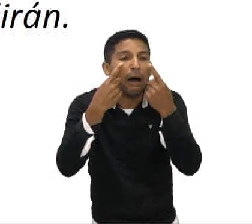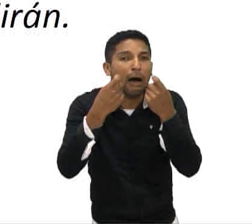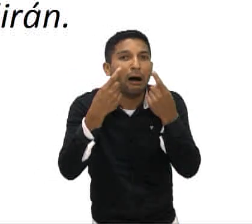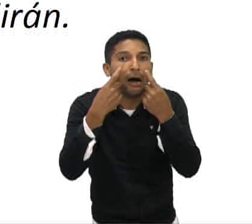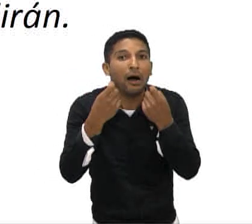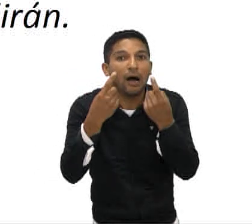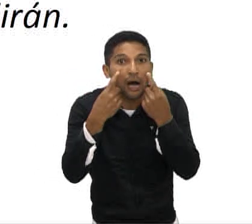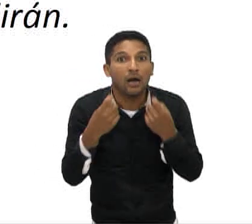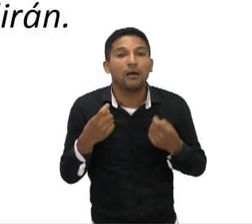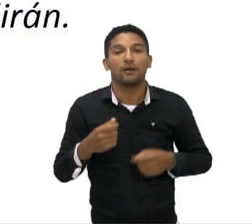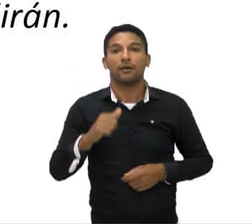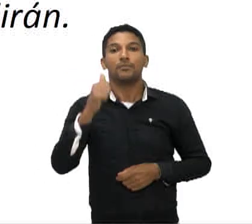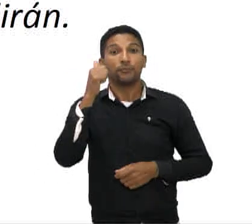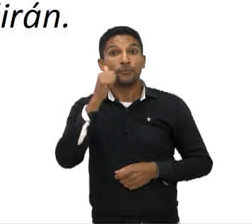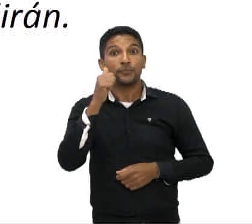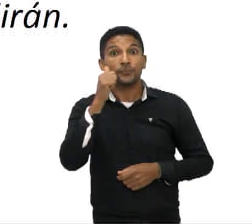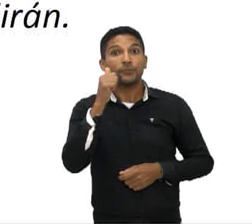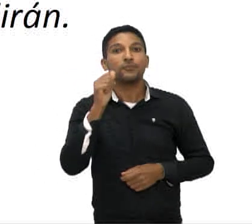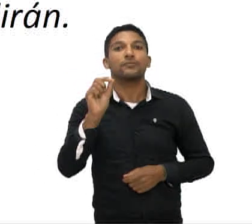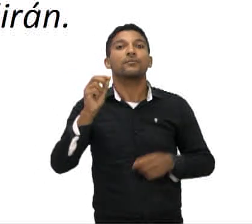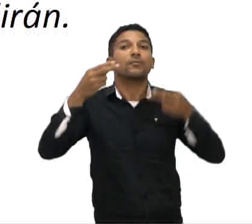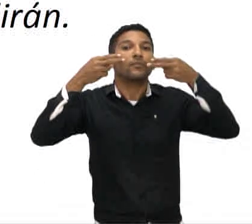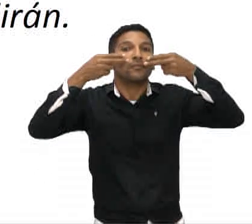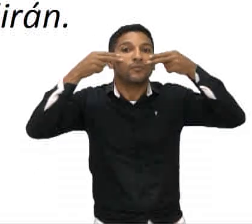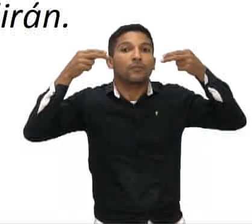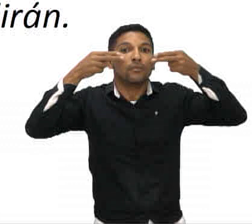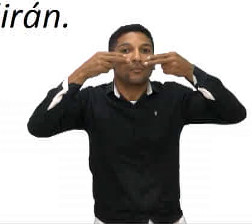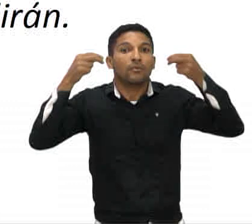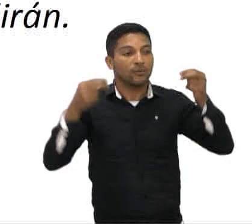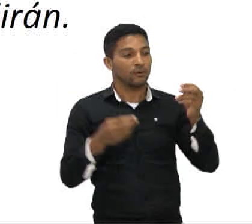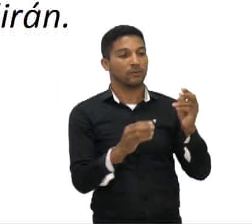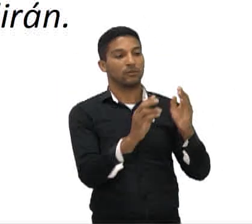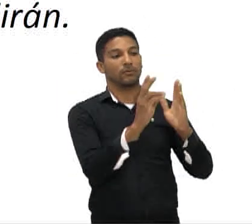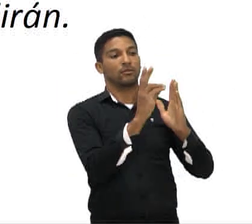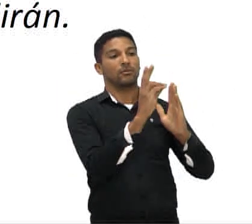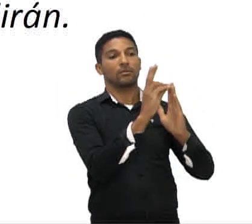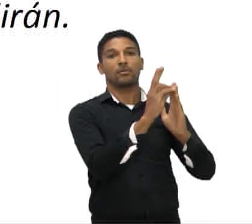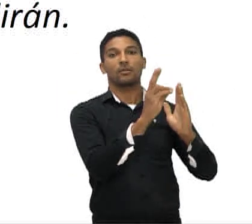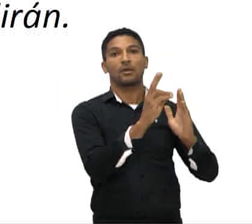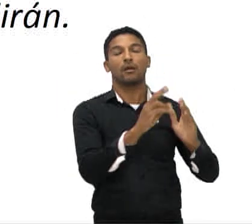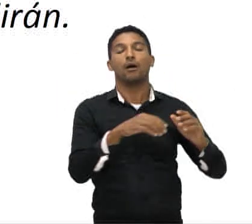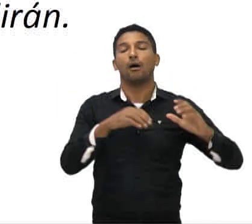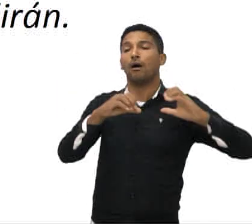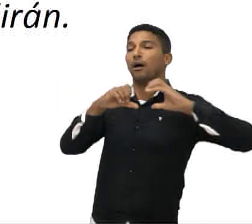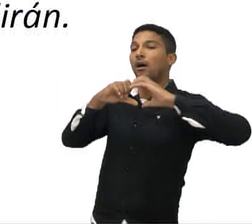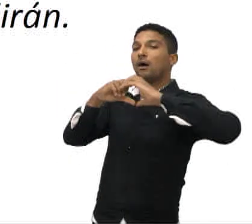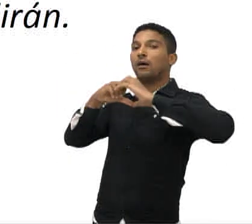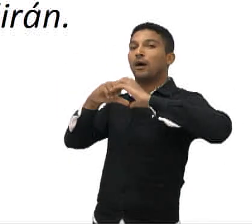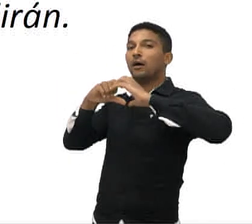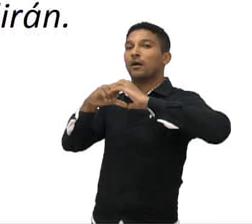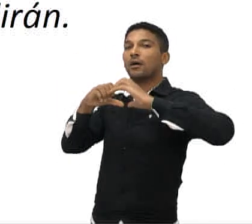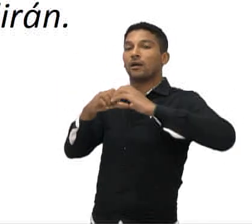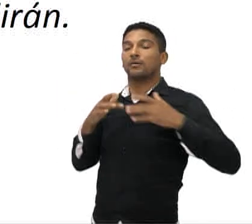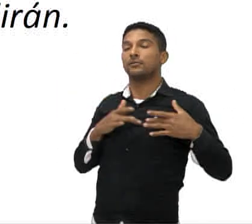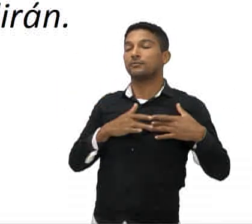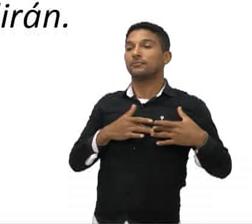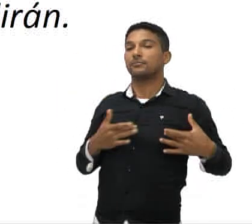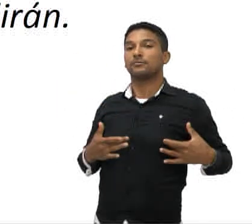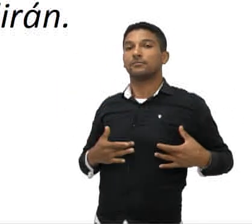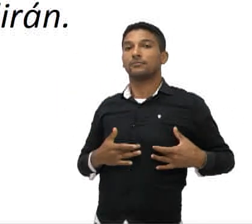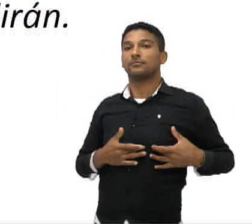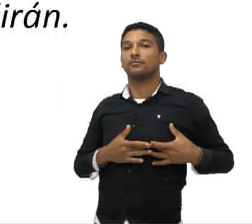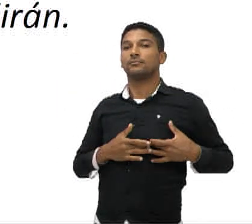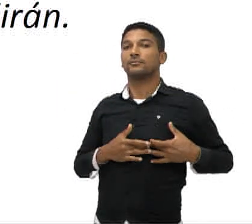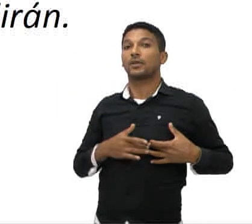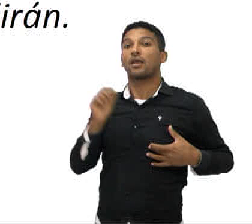mujer indígena que tuvo un romance con un caballero español. Como fruto de esa pasión nacieron